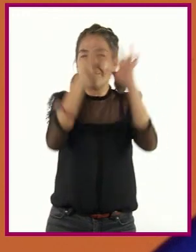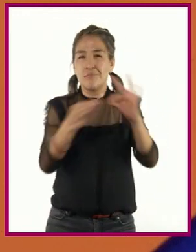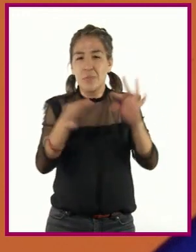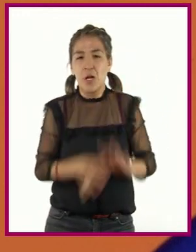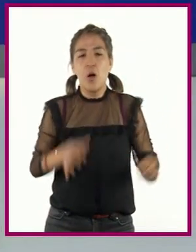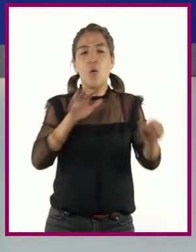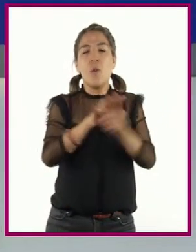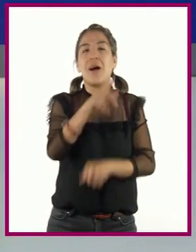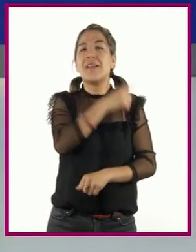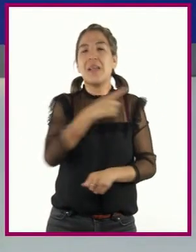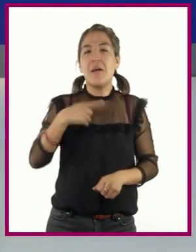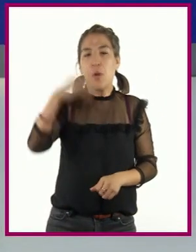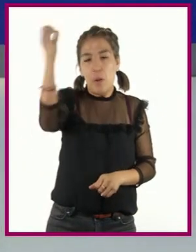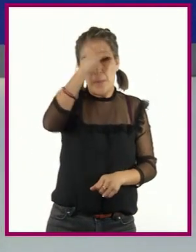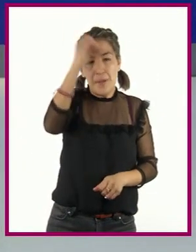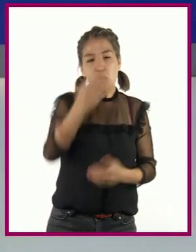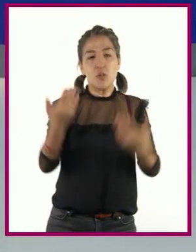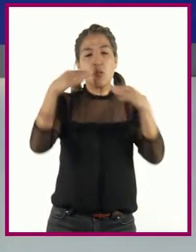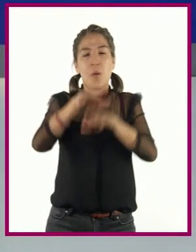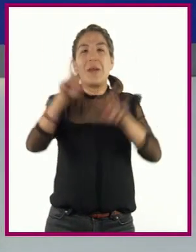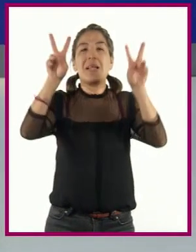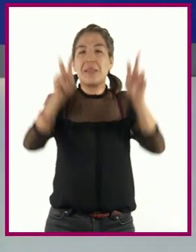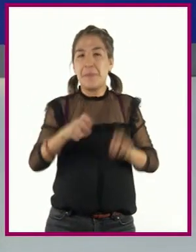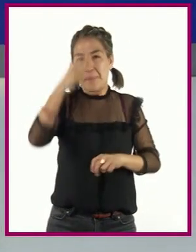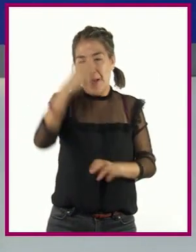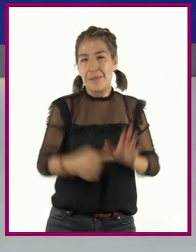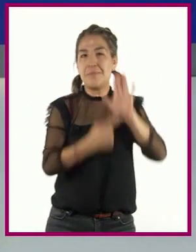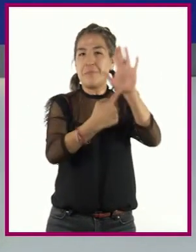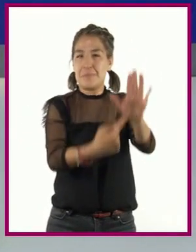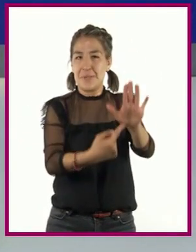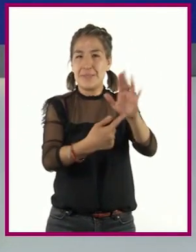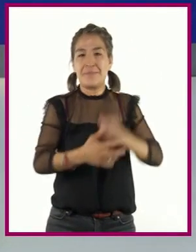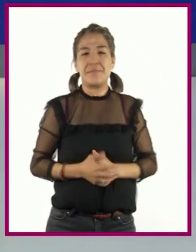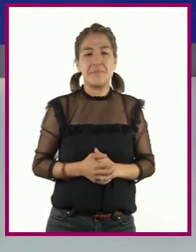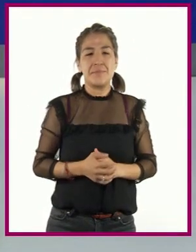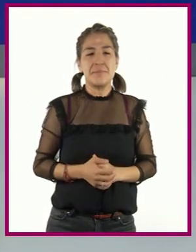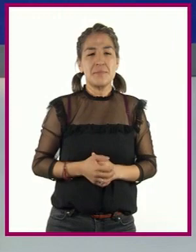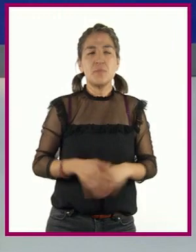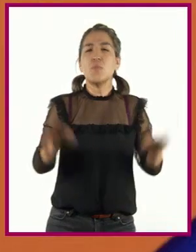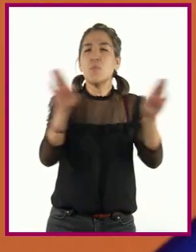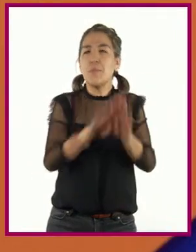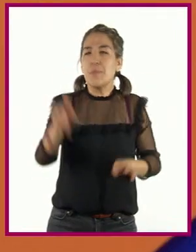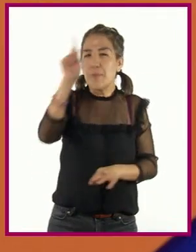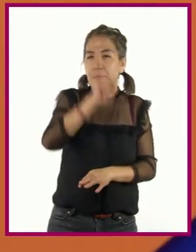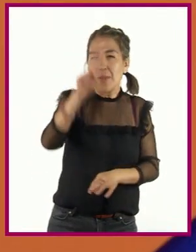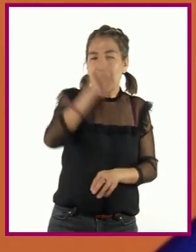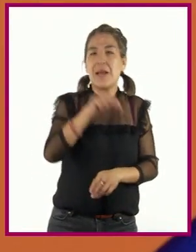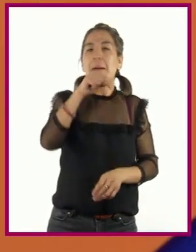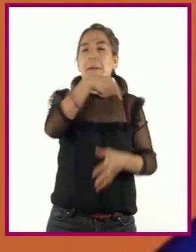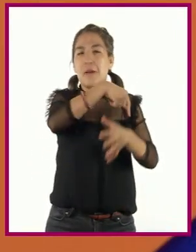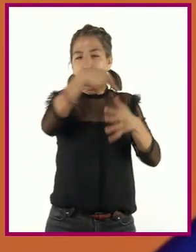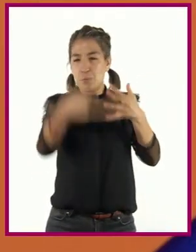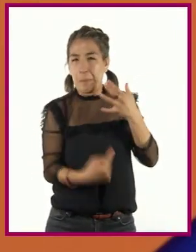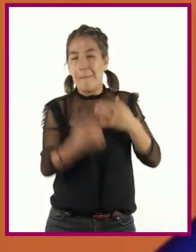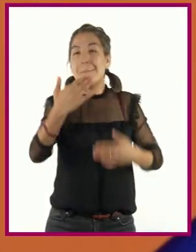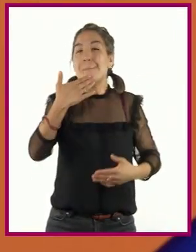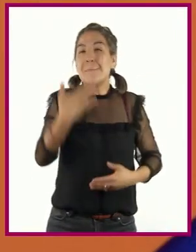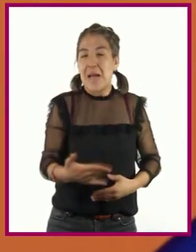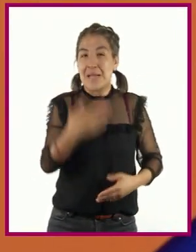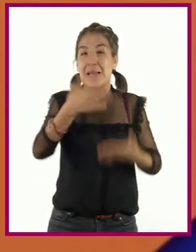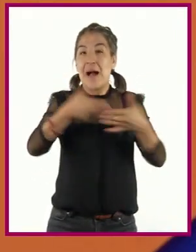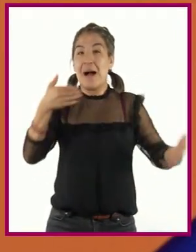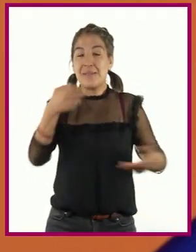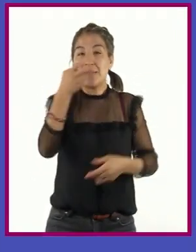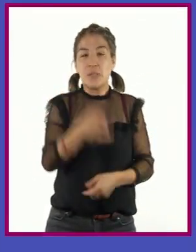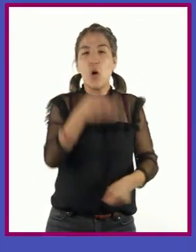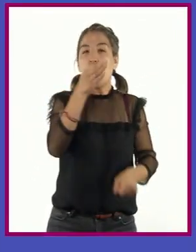el punto de vista que se tiene del tema a presentar. Para orientarlos de una manera más precisa, antes de